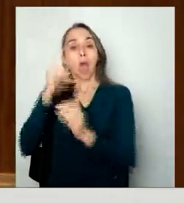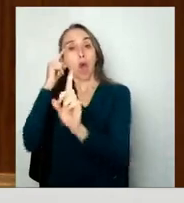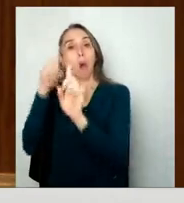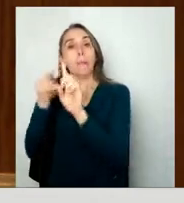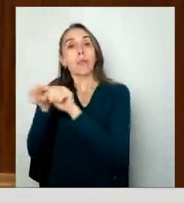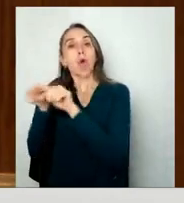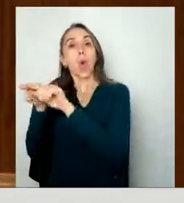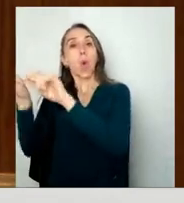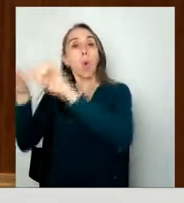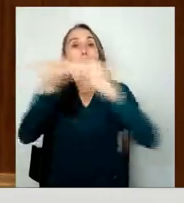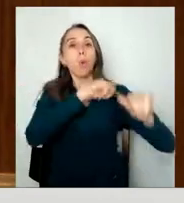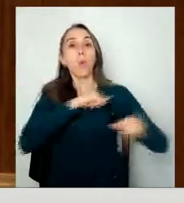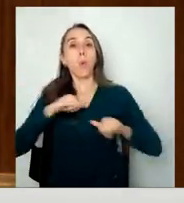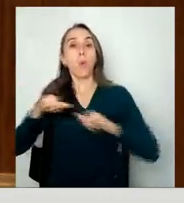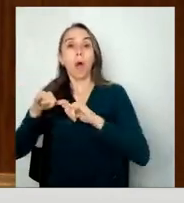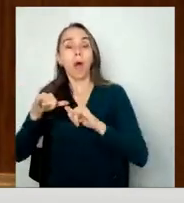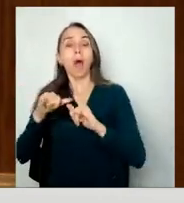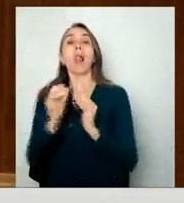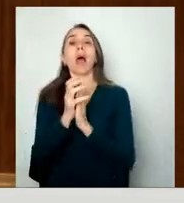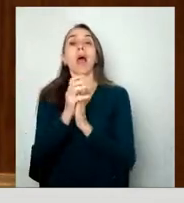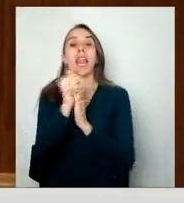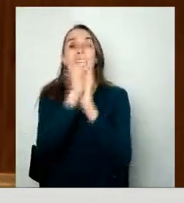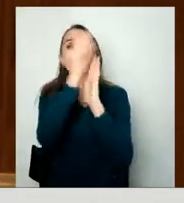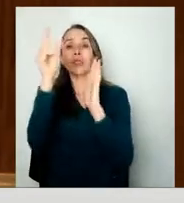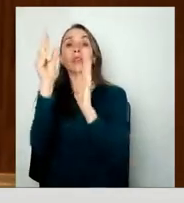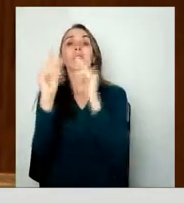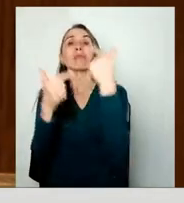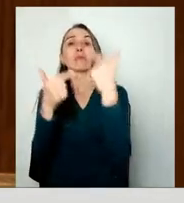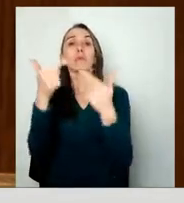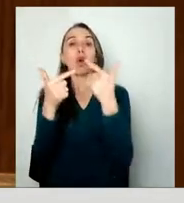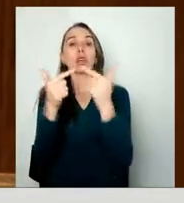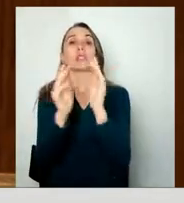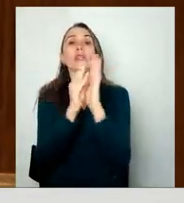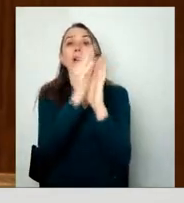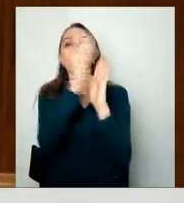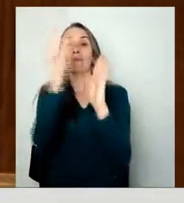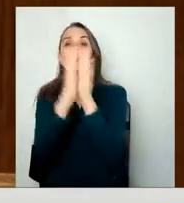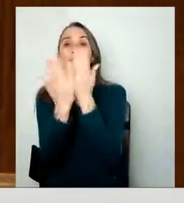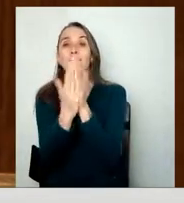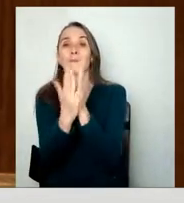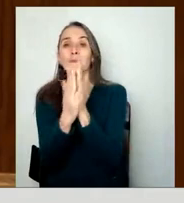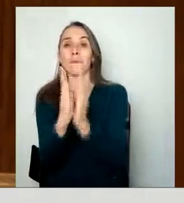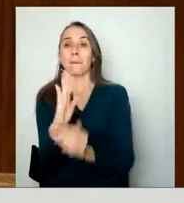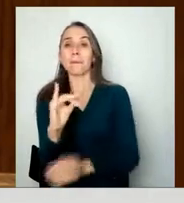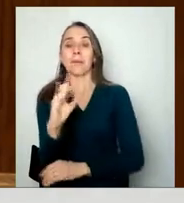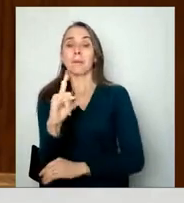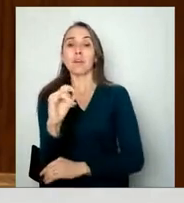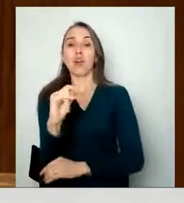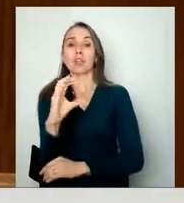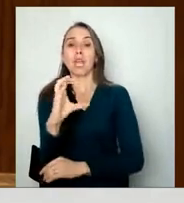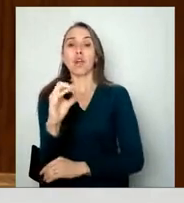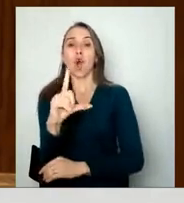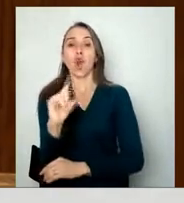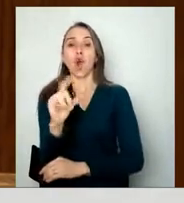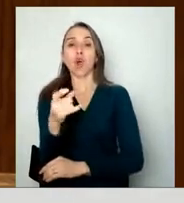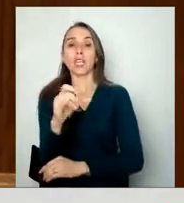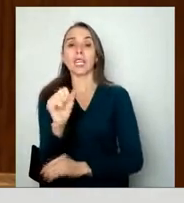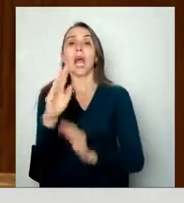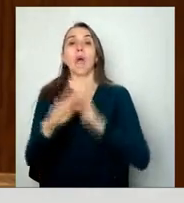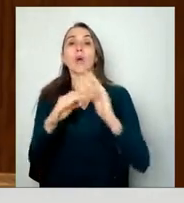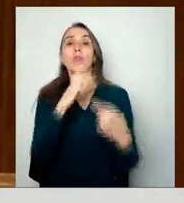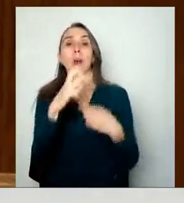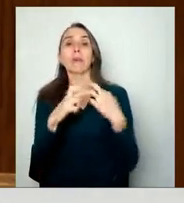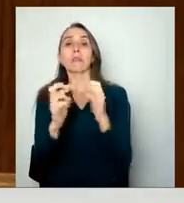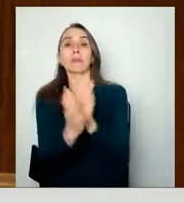una función de liderazgo en materia política biblioteo tecnológicas y de conservación de patrimonio bibliográfico